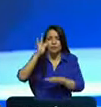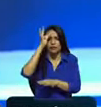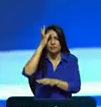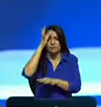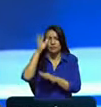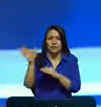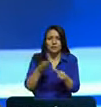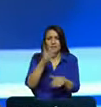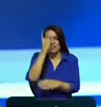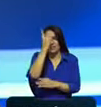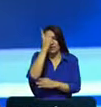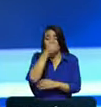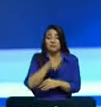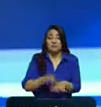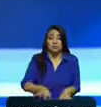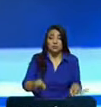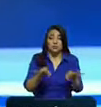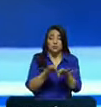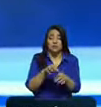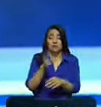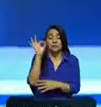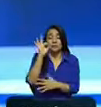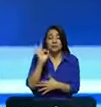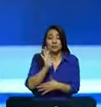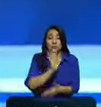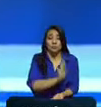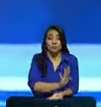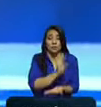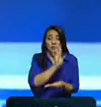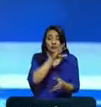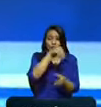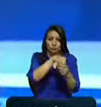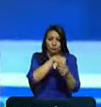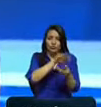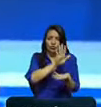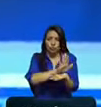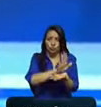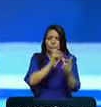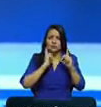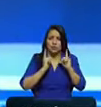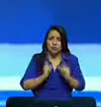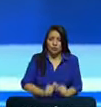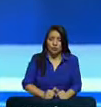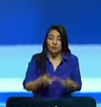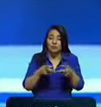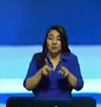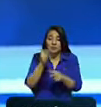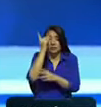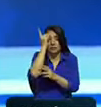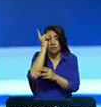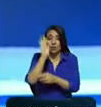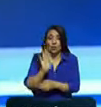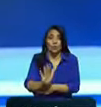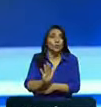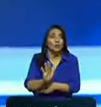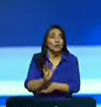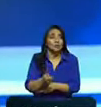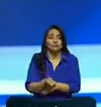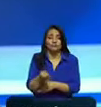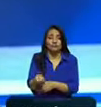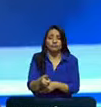tiene deudas importantes tanto en el presupuesto, tanto en su componente, digamos, de salud, como en el componente ya de los